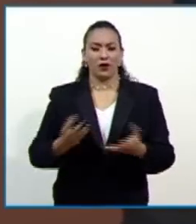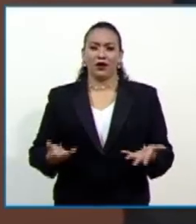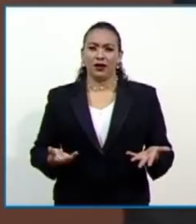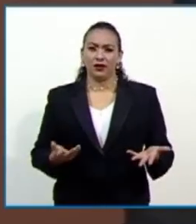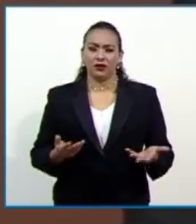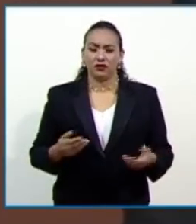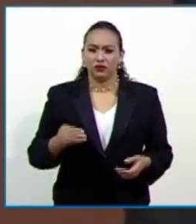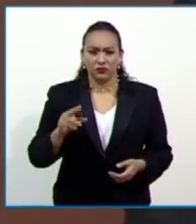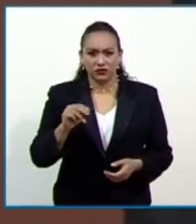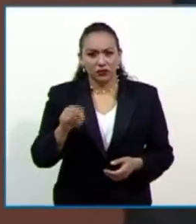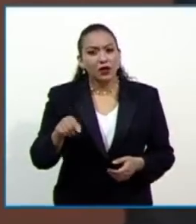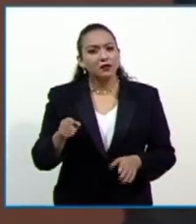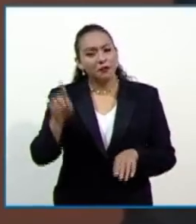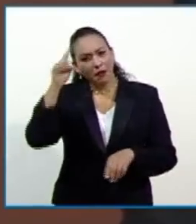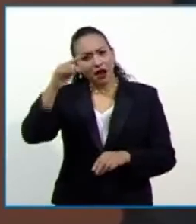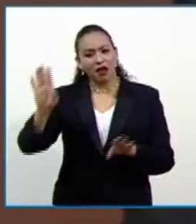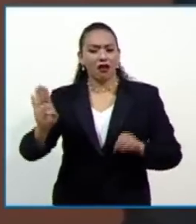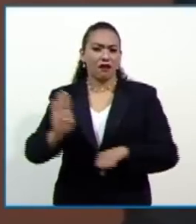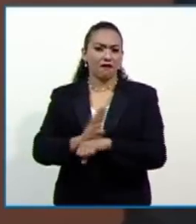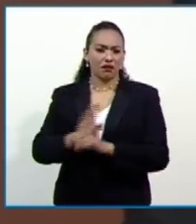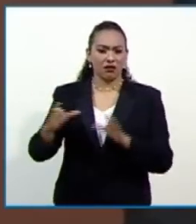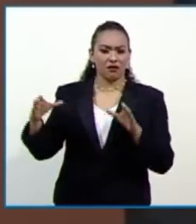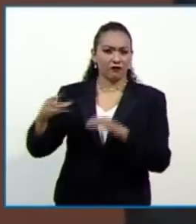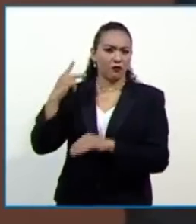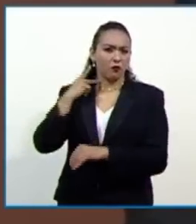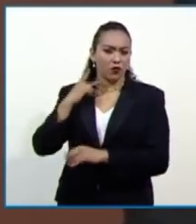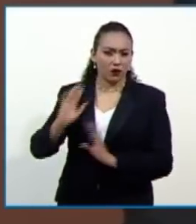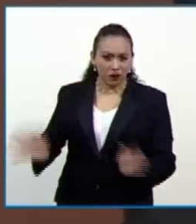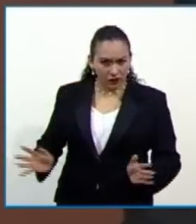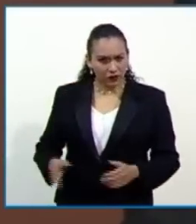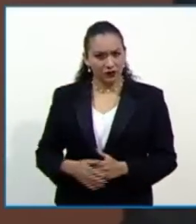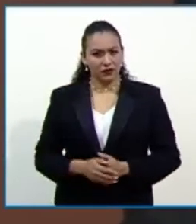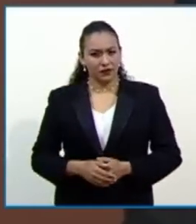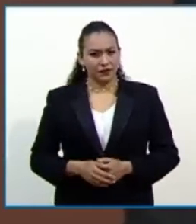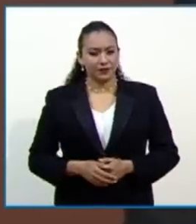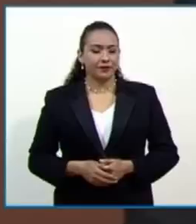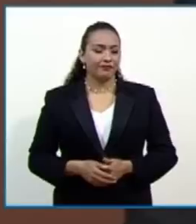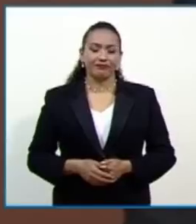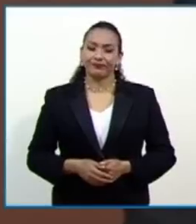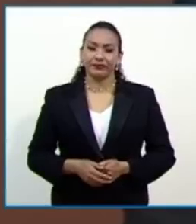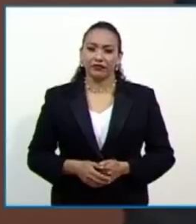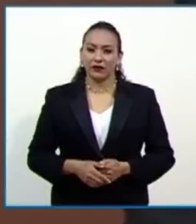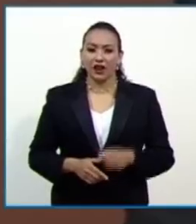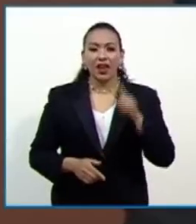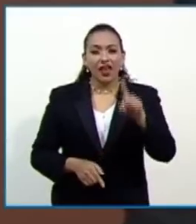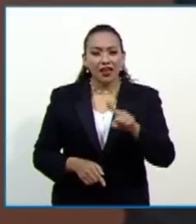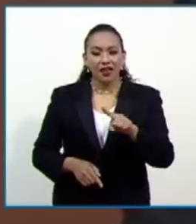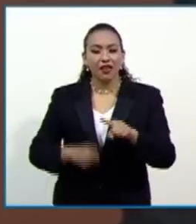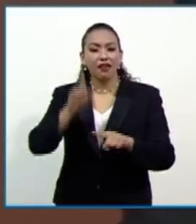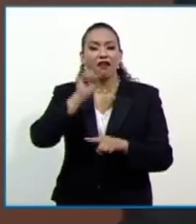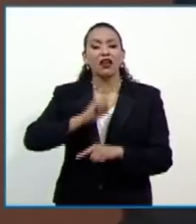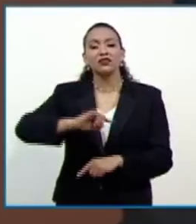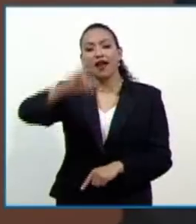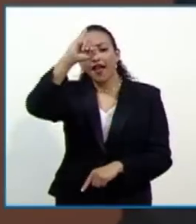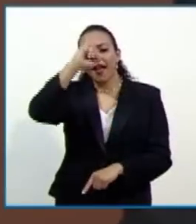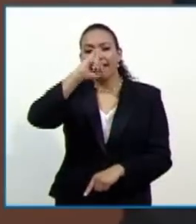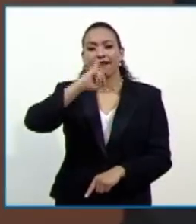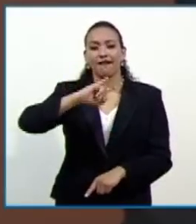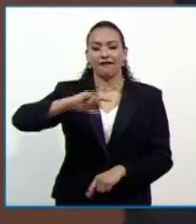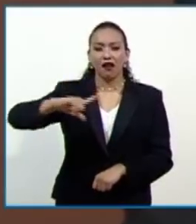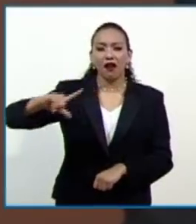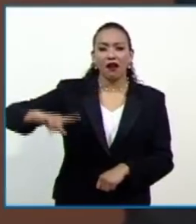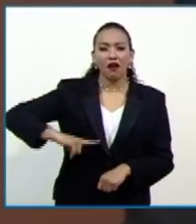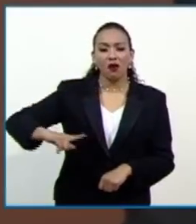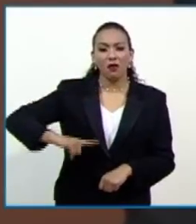sus fobias en la arena política. Es una jefa de Estado y como tal tendría